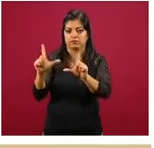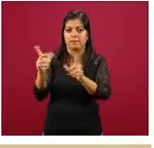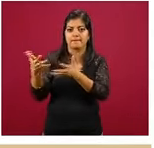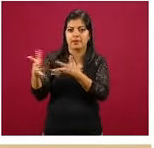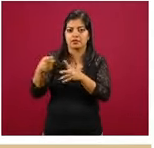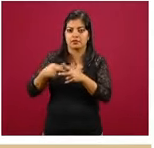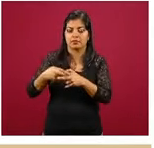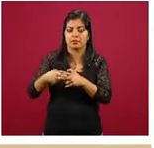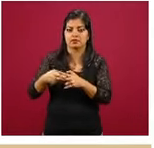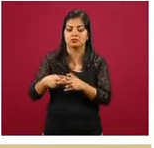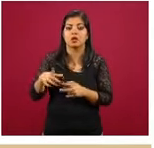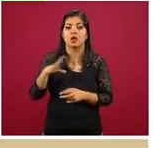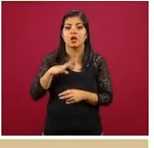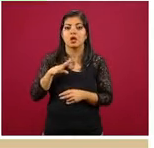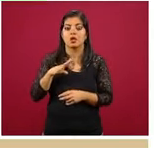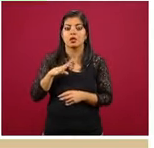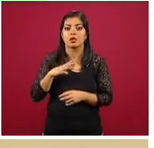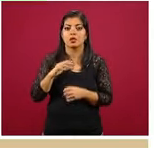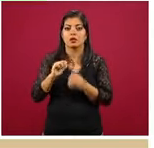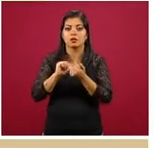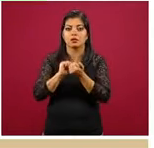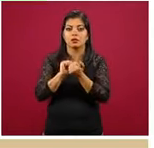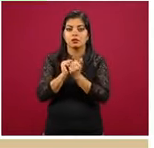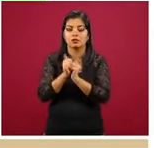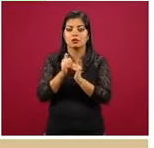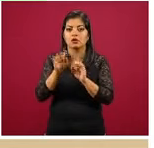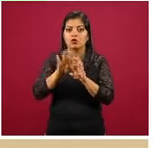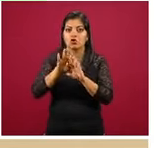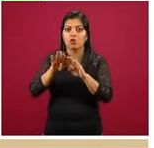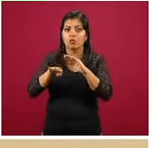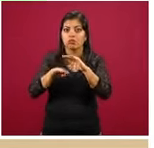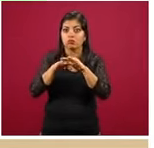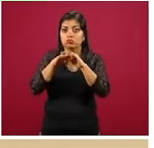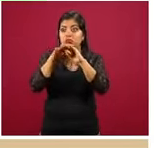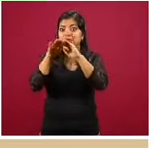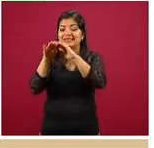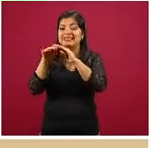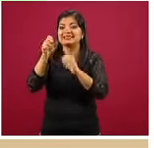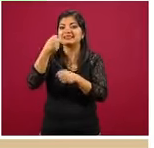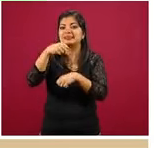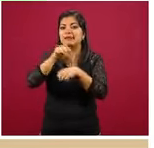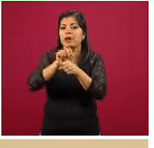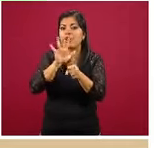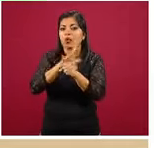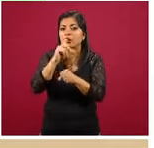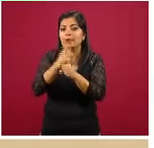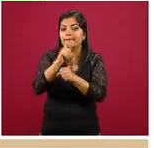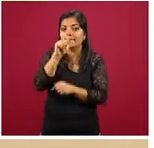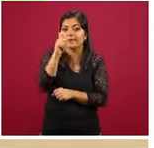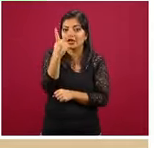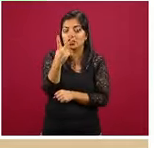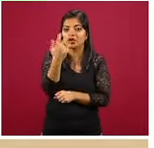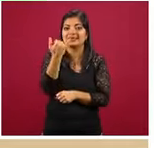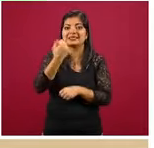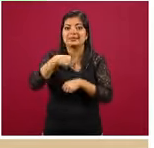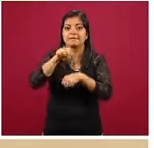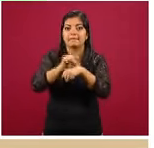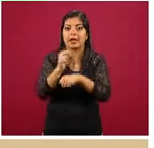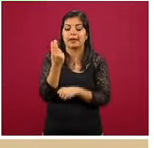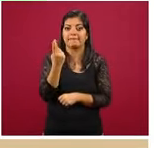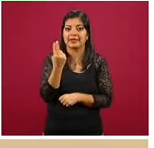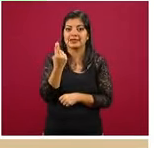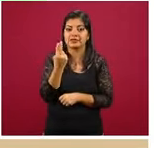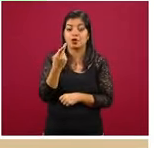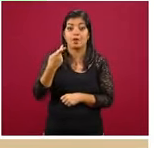estimados, vemos también que hubo una especie de meseta alta entre la semana 22 y la semana 25,